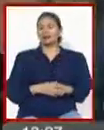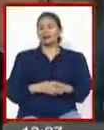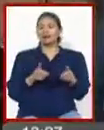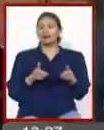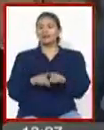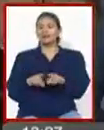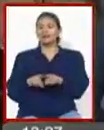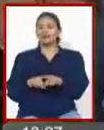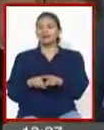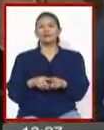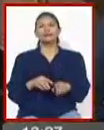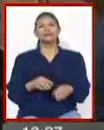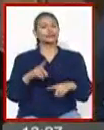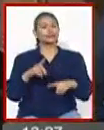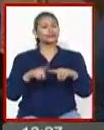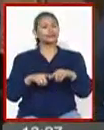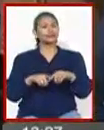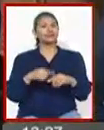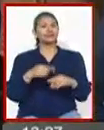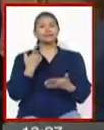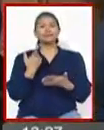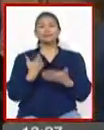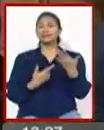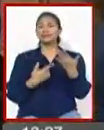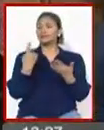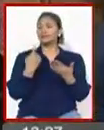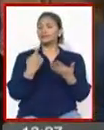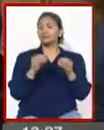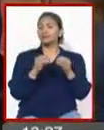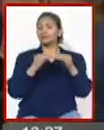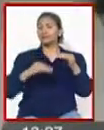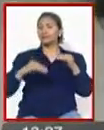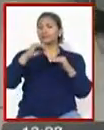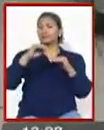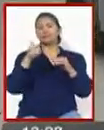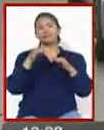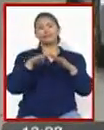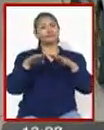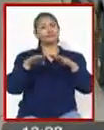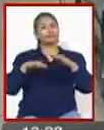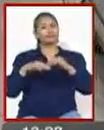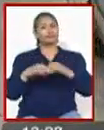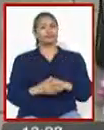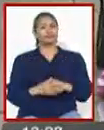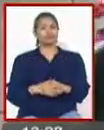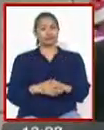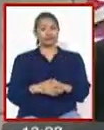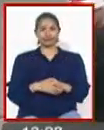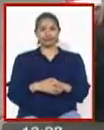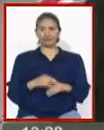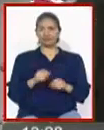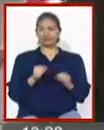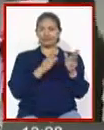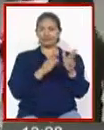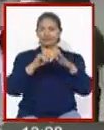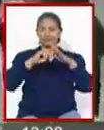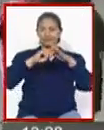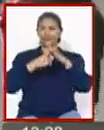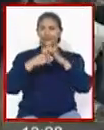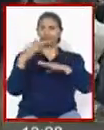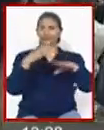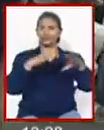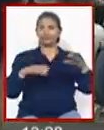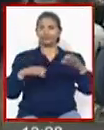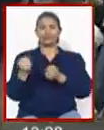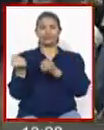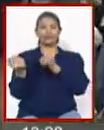mis camaradas. Depende de cómo eso, digamos, porque siempre hay unas más y unas menos. Para el 7 de octubre está programado el inicio de las